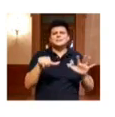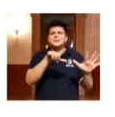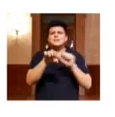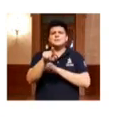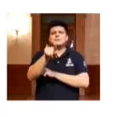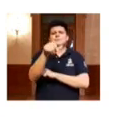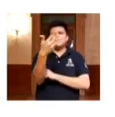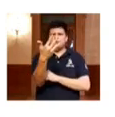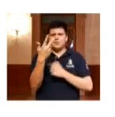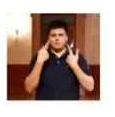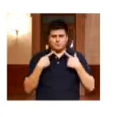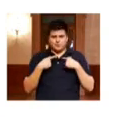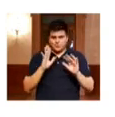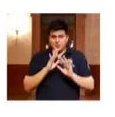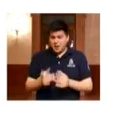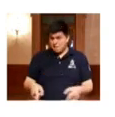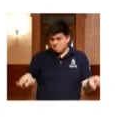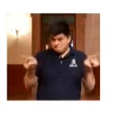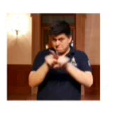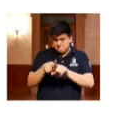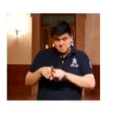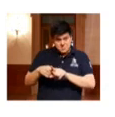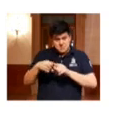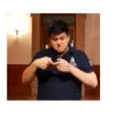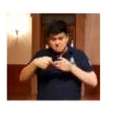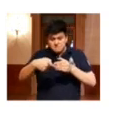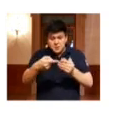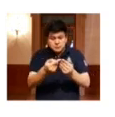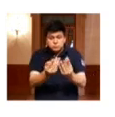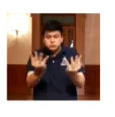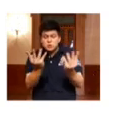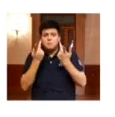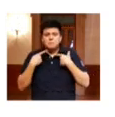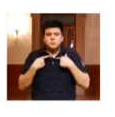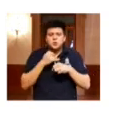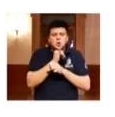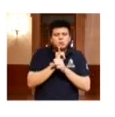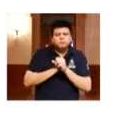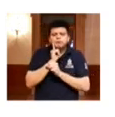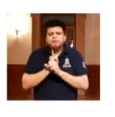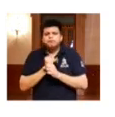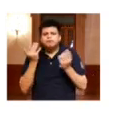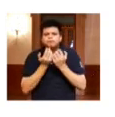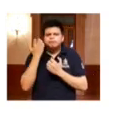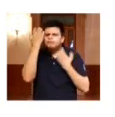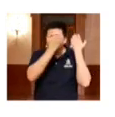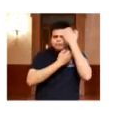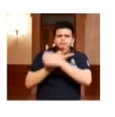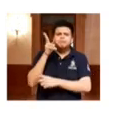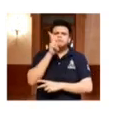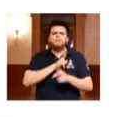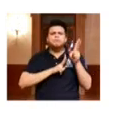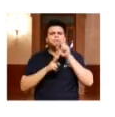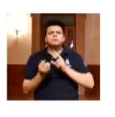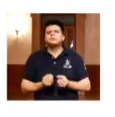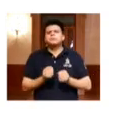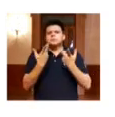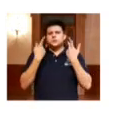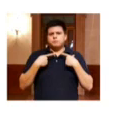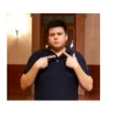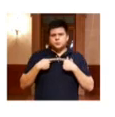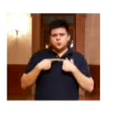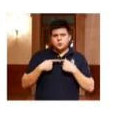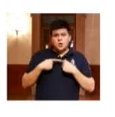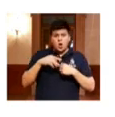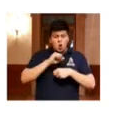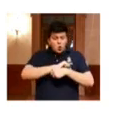33,675 personas. Son las mismas personas a las que en algún momento se les aplicó una prueba de diagnóstico para COVID-19.